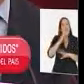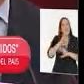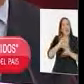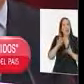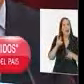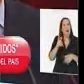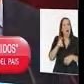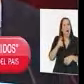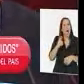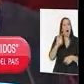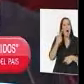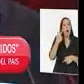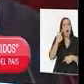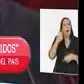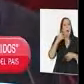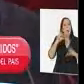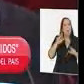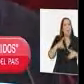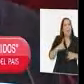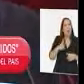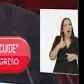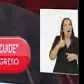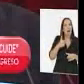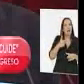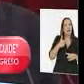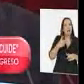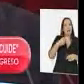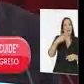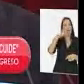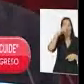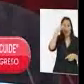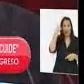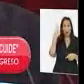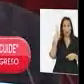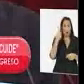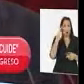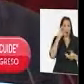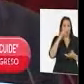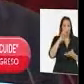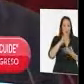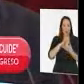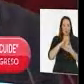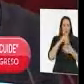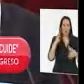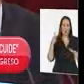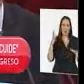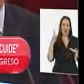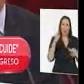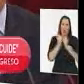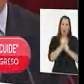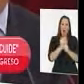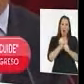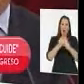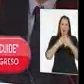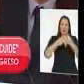En la provincia de Buenos Aires estoy hablando. En la provincia de Buenos Aires son 1000 de aumento que se dividen en cuatro cuotas de 250